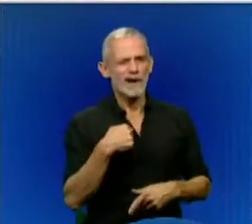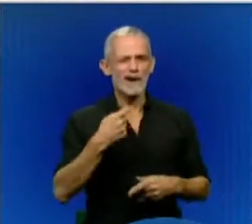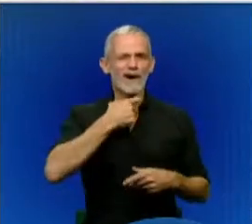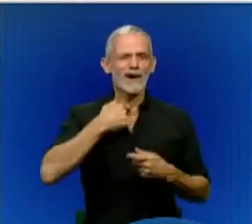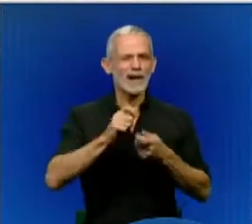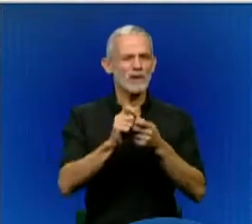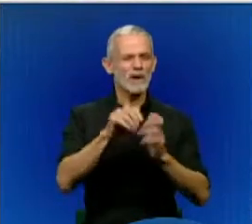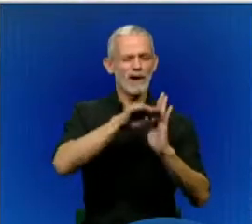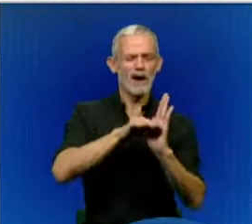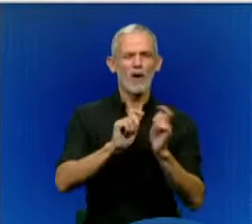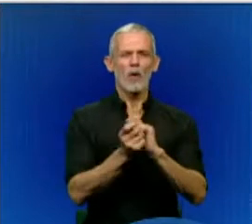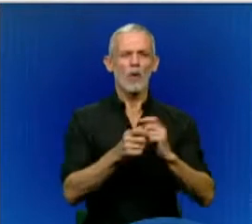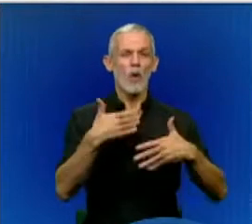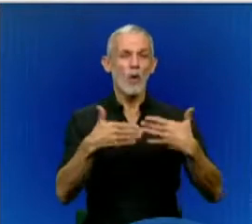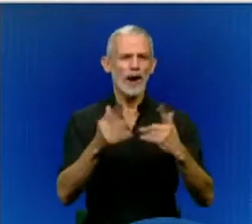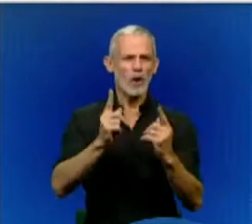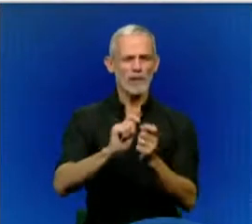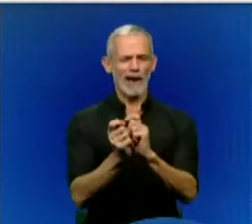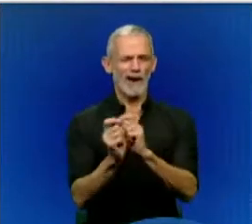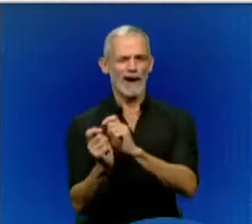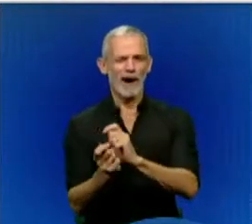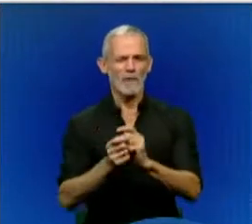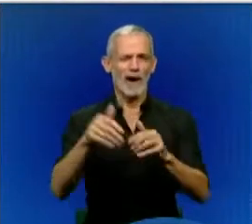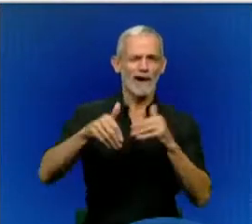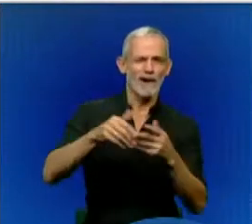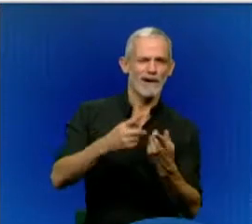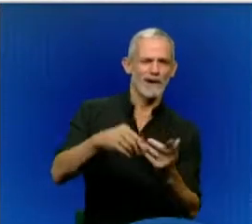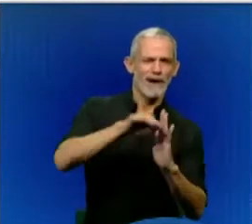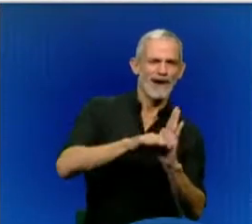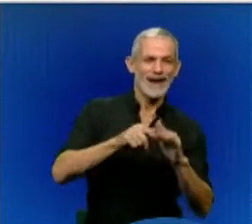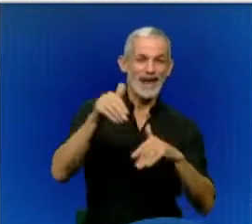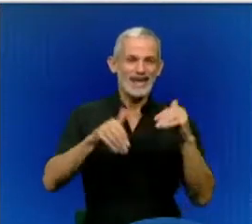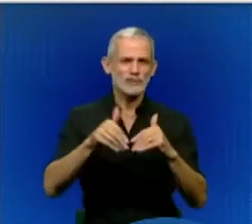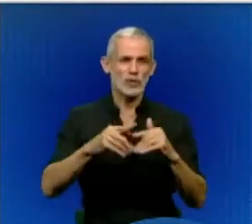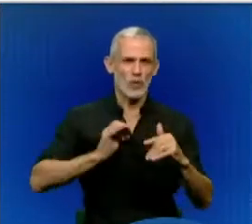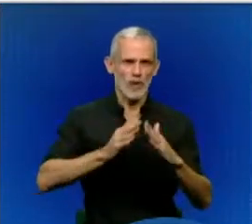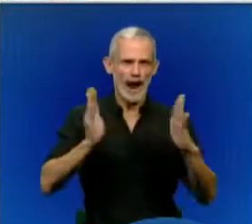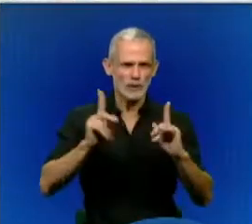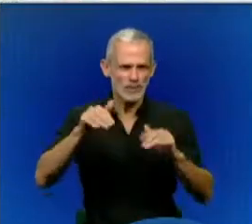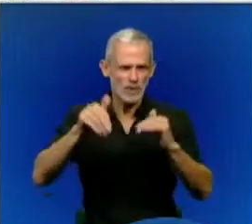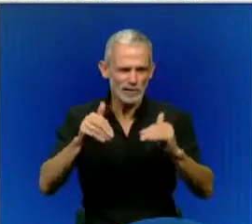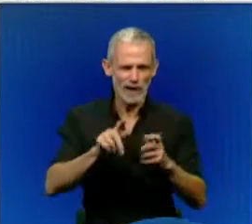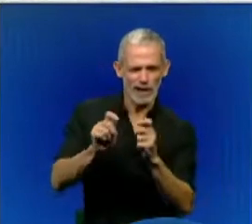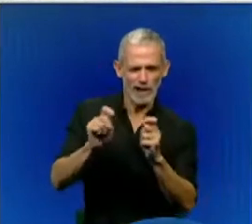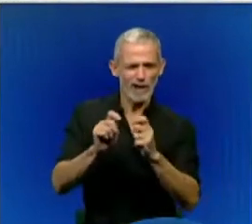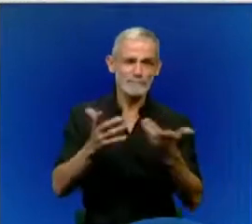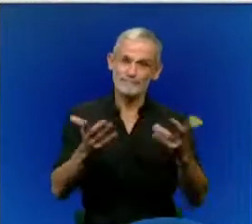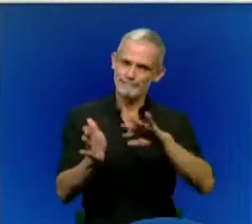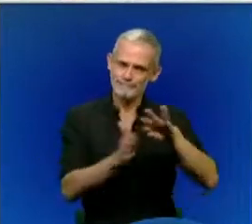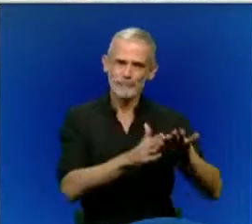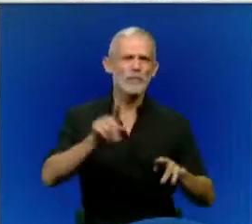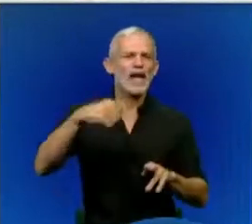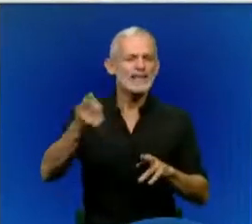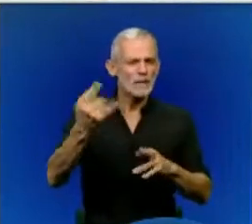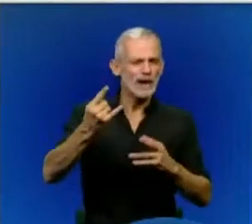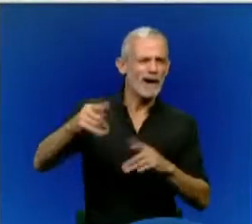las reglas del juego mientras jugábamos o modificando las reglas electorales en un año electoral. Luego, la idea